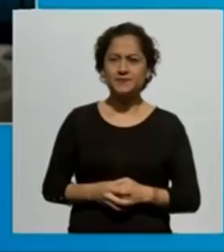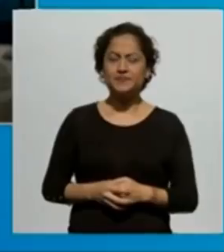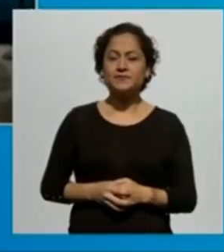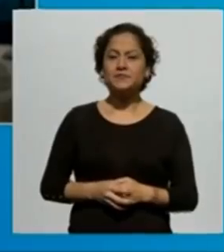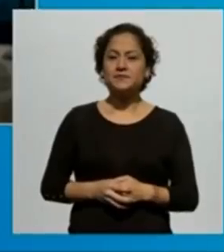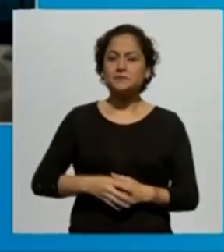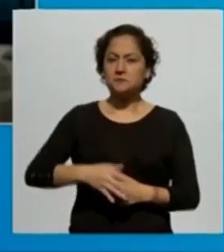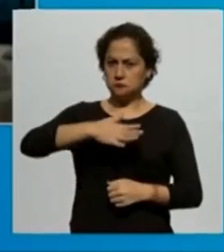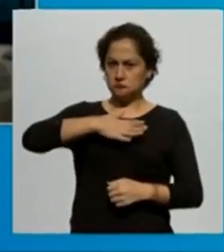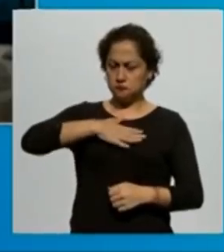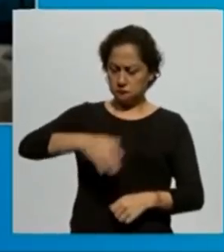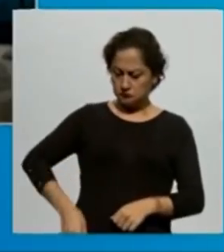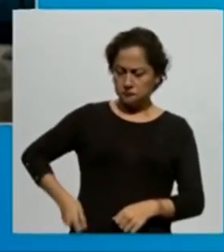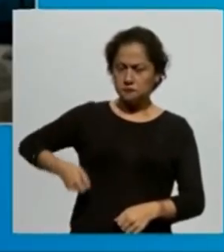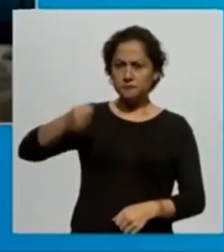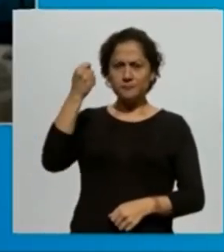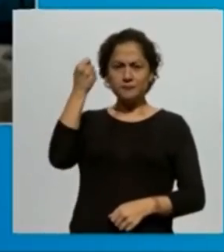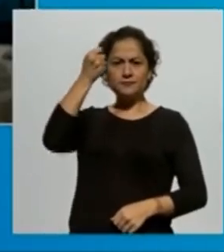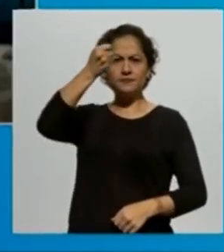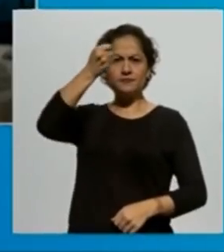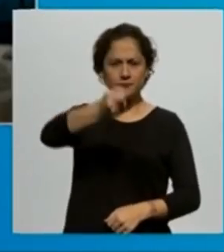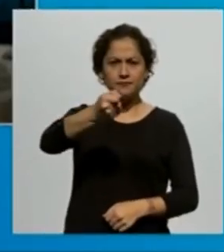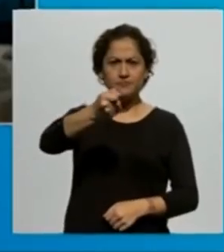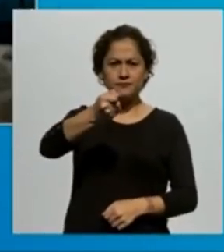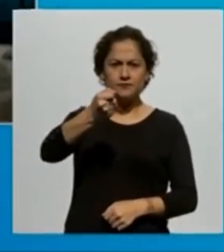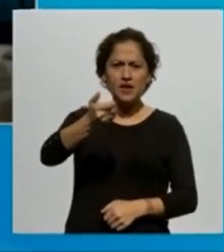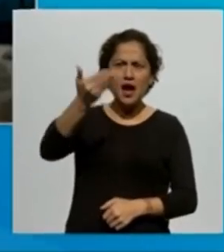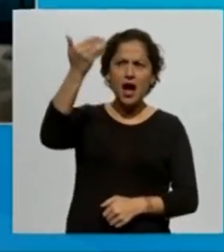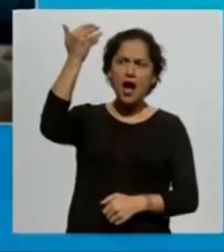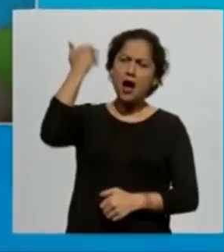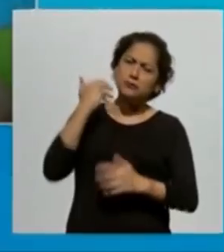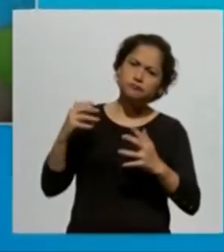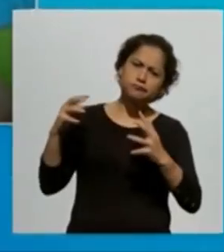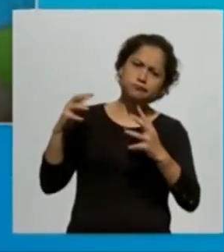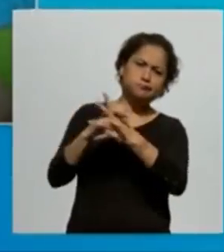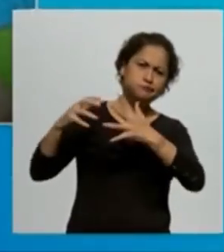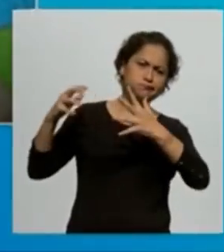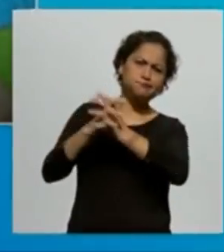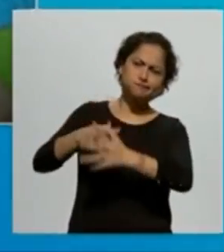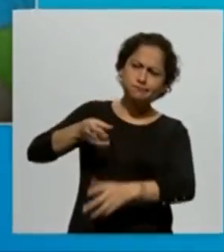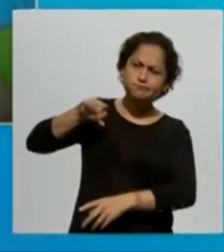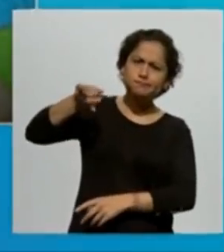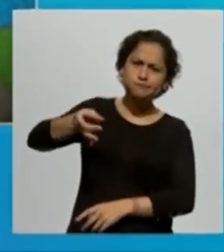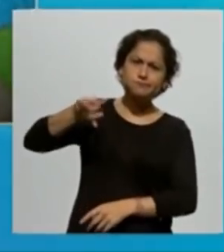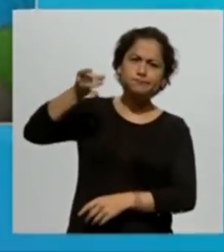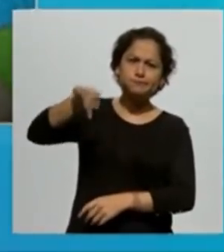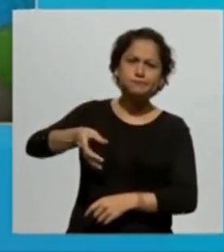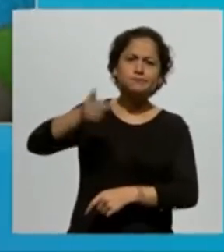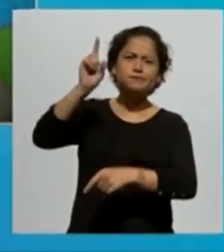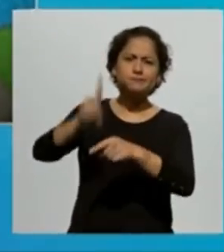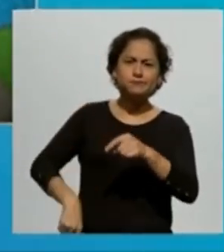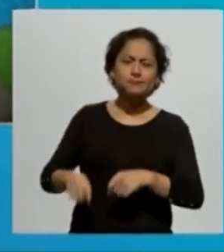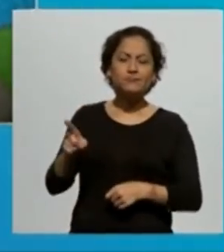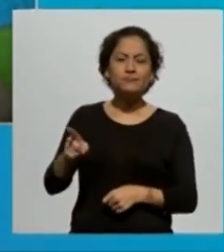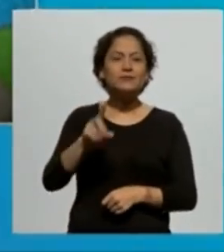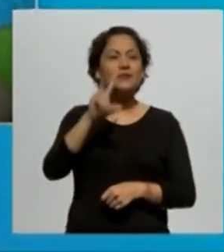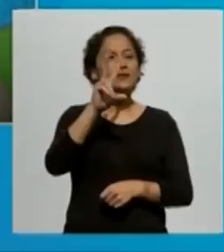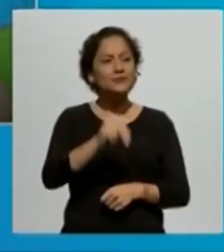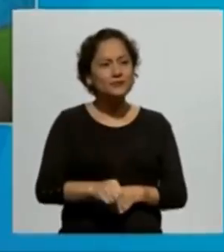¿Esta espada es armado grandes imperios? Hoy es derrotado